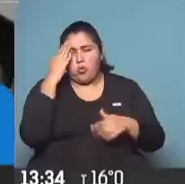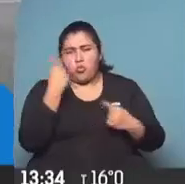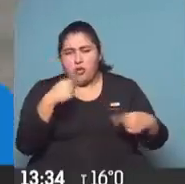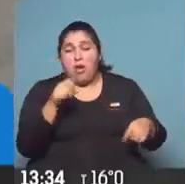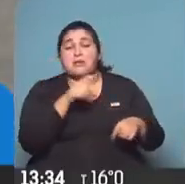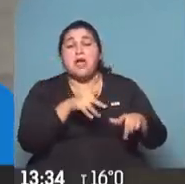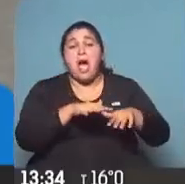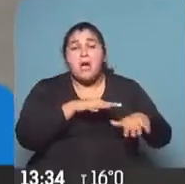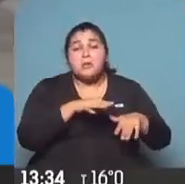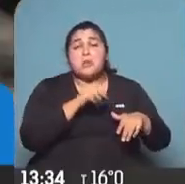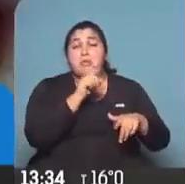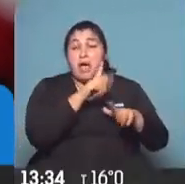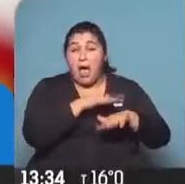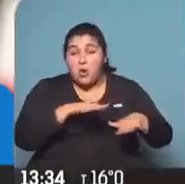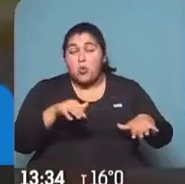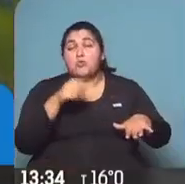entonces